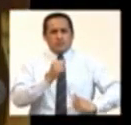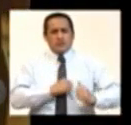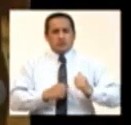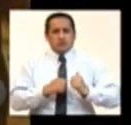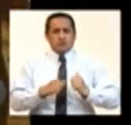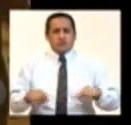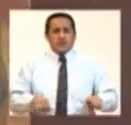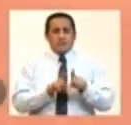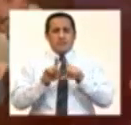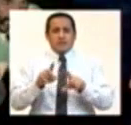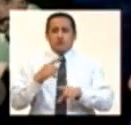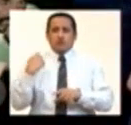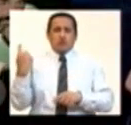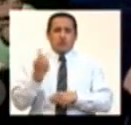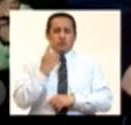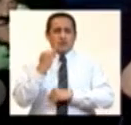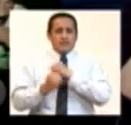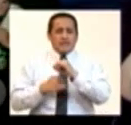triste vitrina